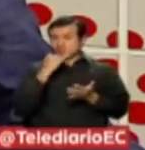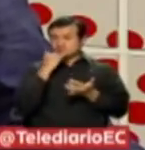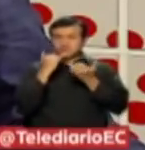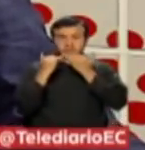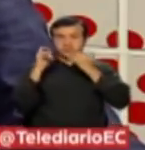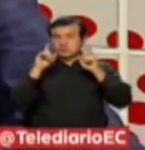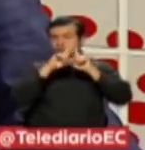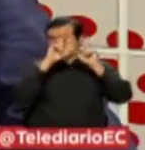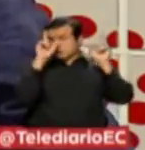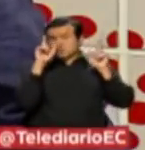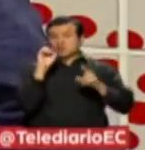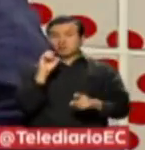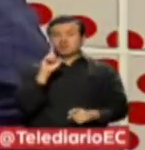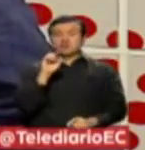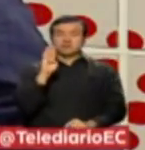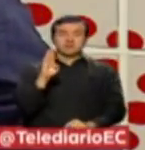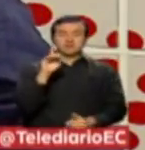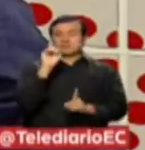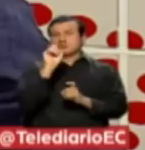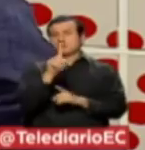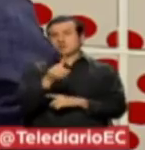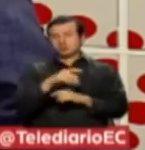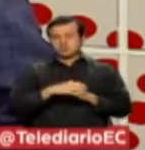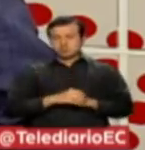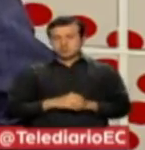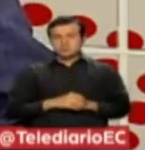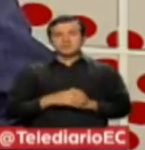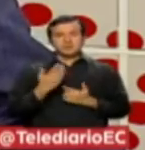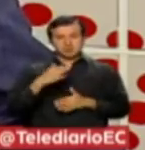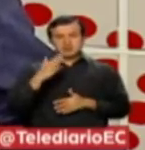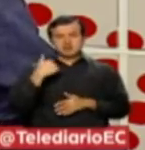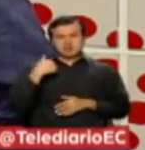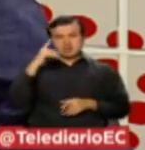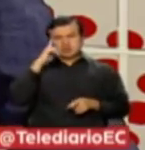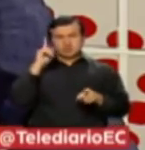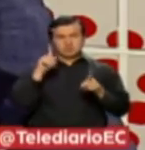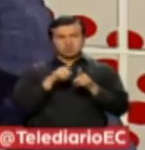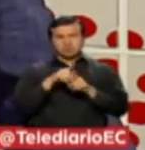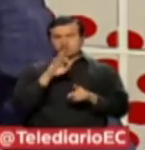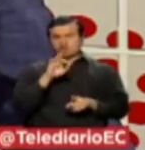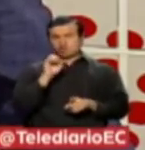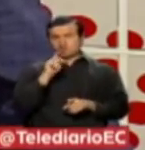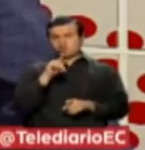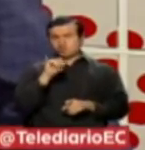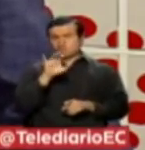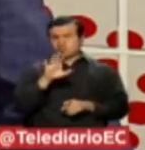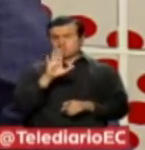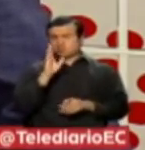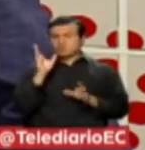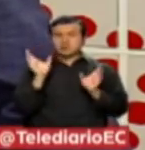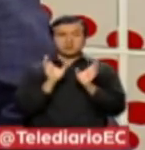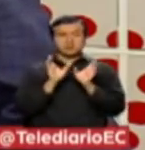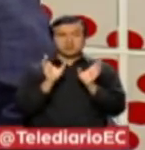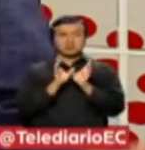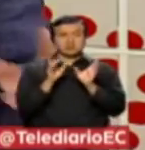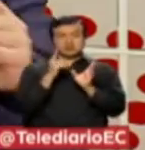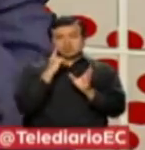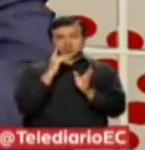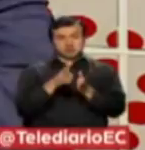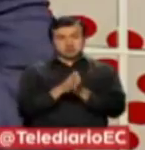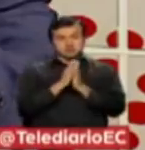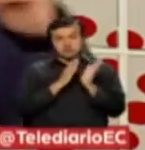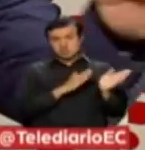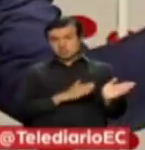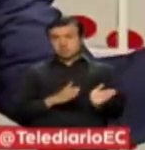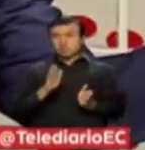empresa Odebrecht. Yo le pregunto, ¿hay un acuerdo al respecto? ¿El señor Topic va detrás de un certificado de buena conducta? Porque